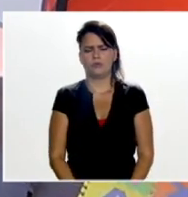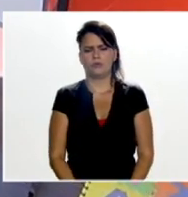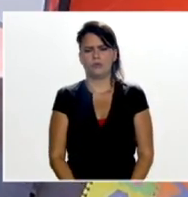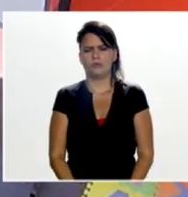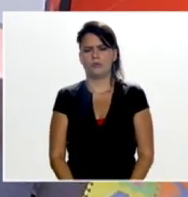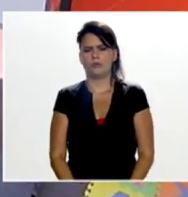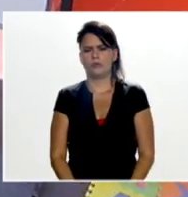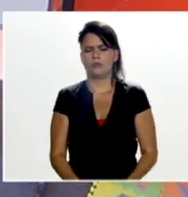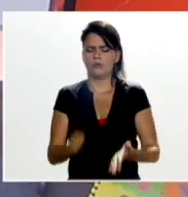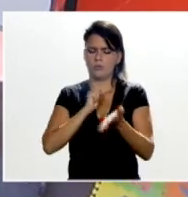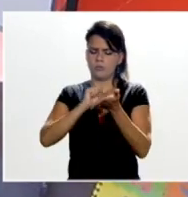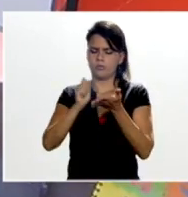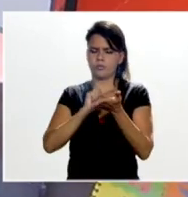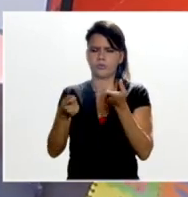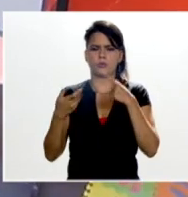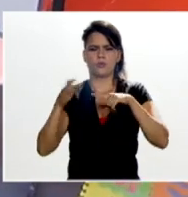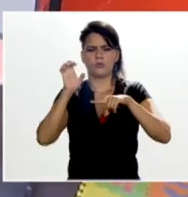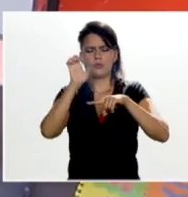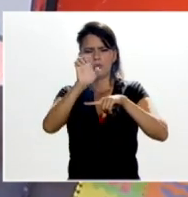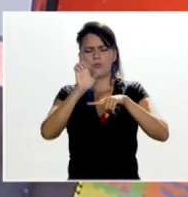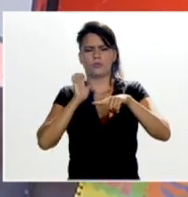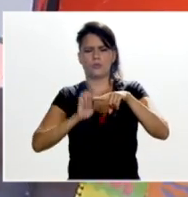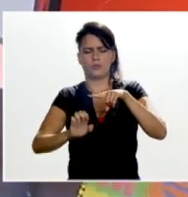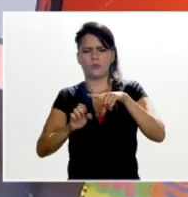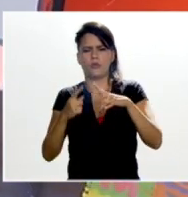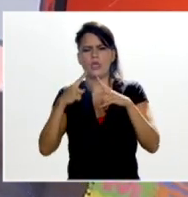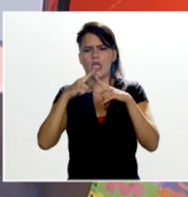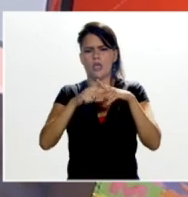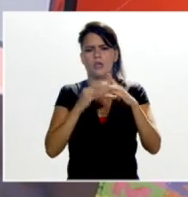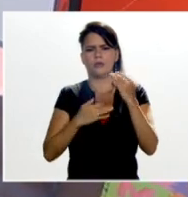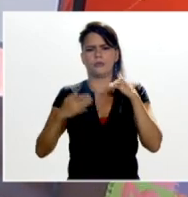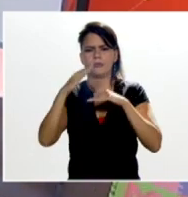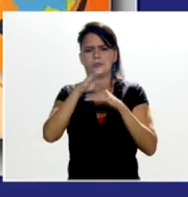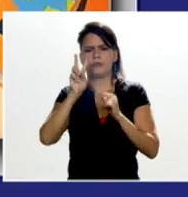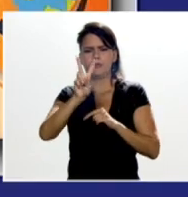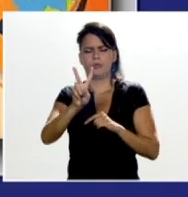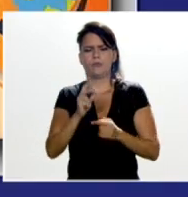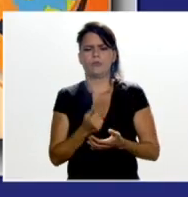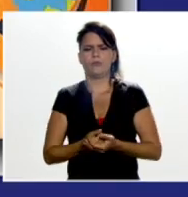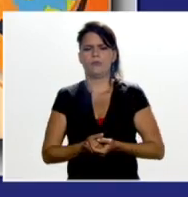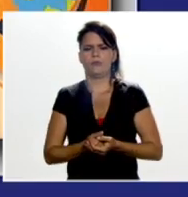Entonces, copiamos la ecuación x cuadrado